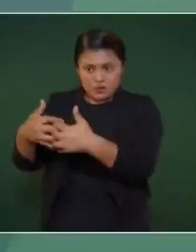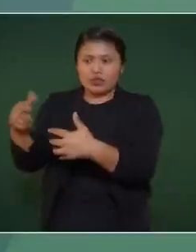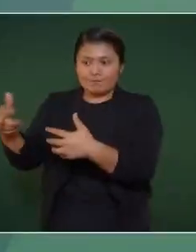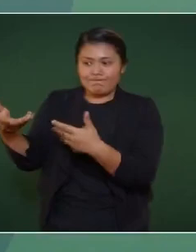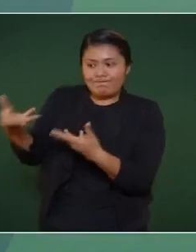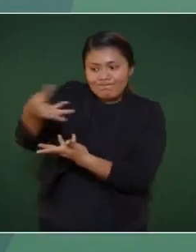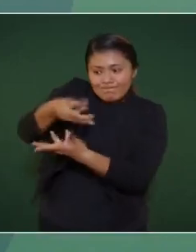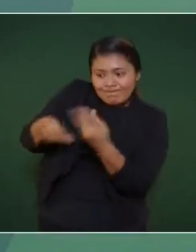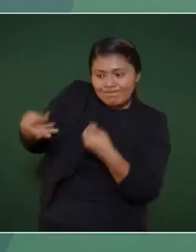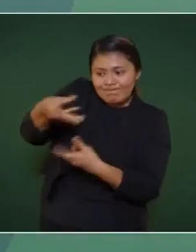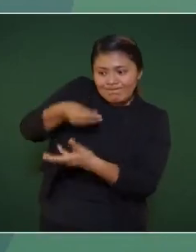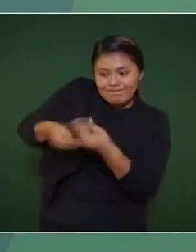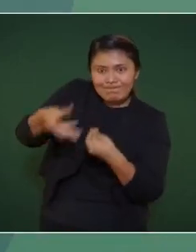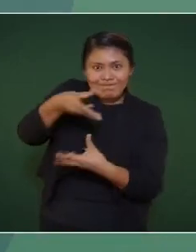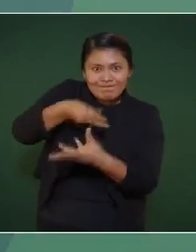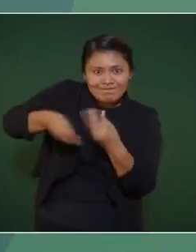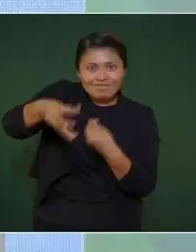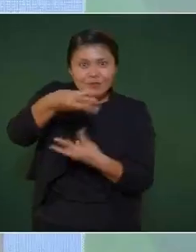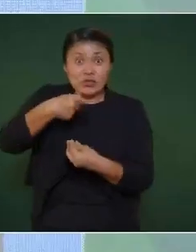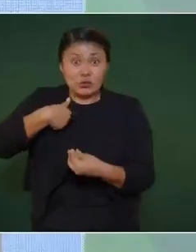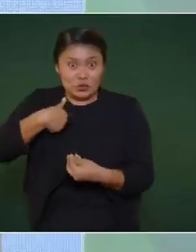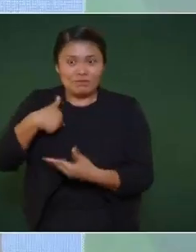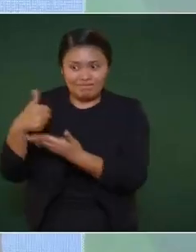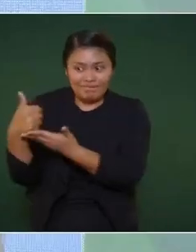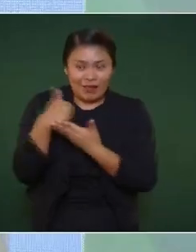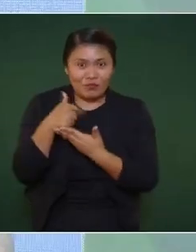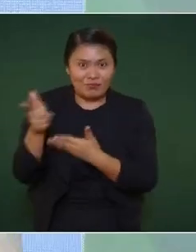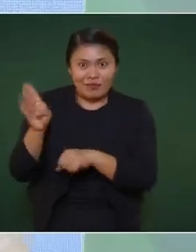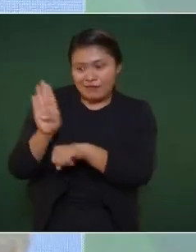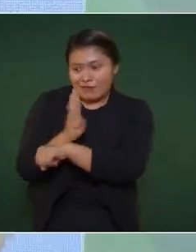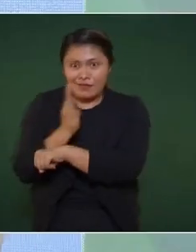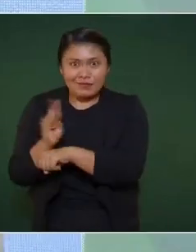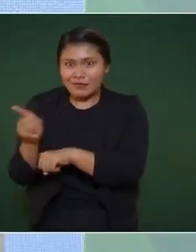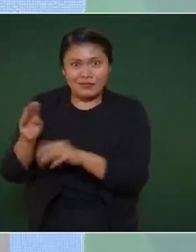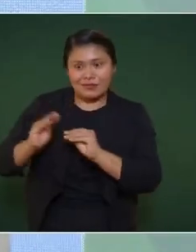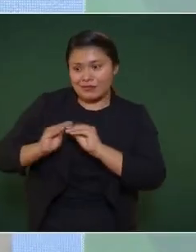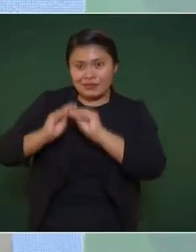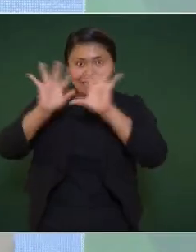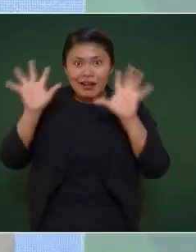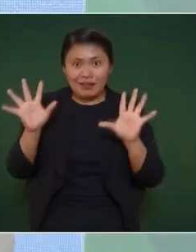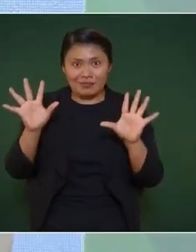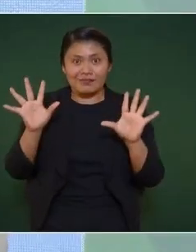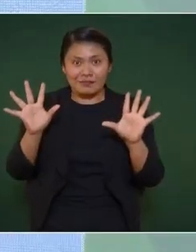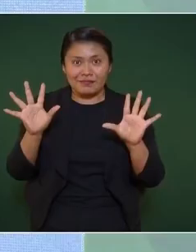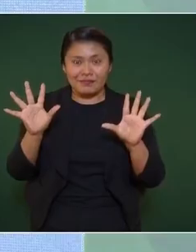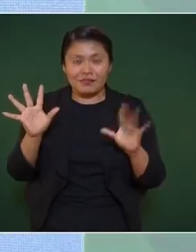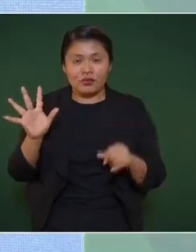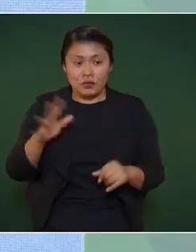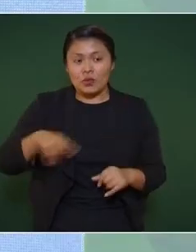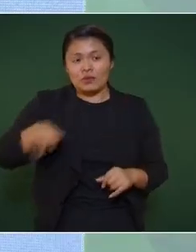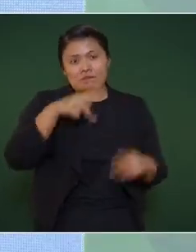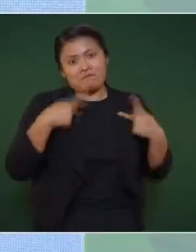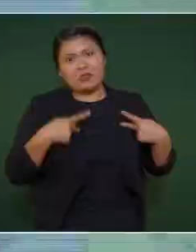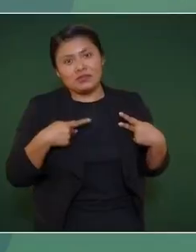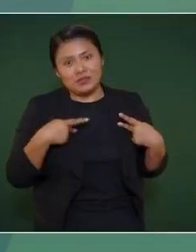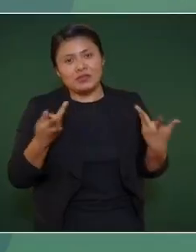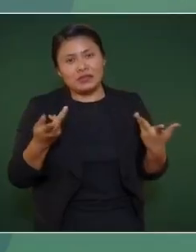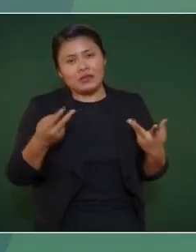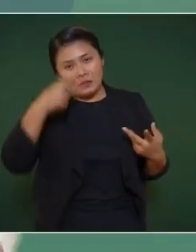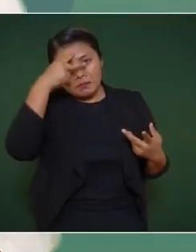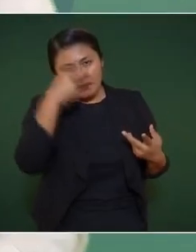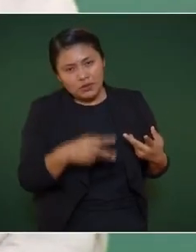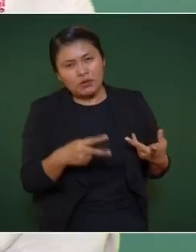nosotros también nos ayuda, a todos los mexicanos en el caso de las